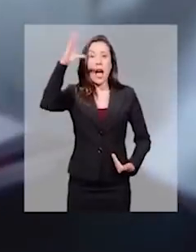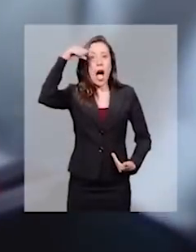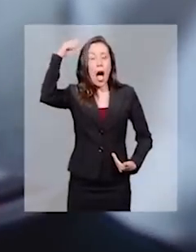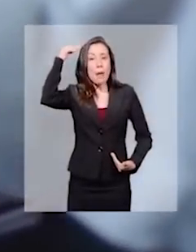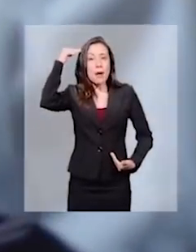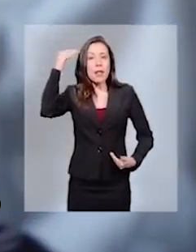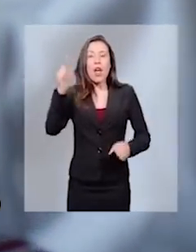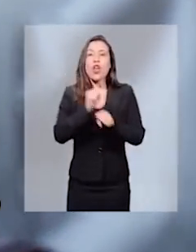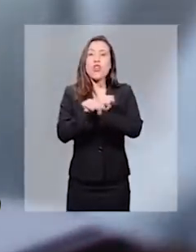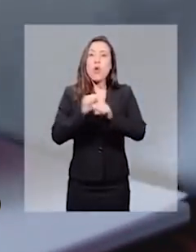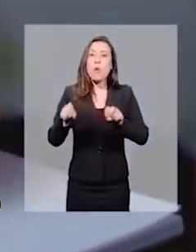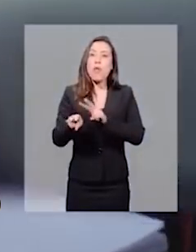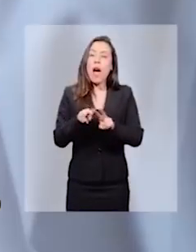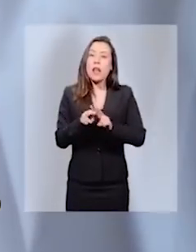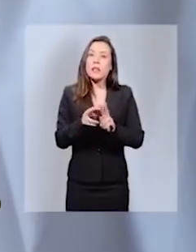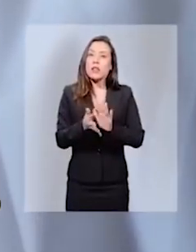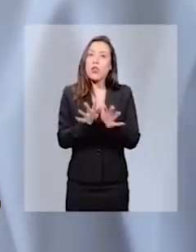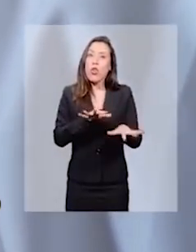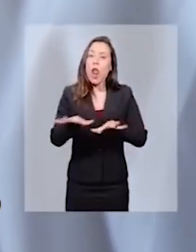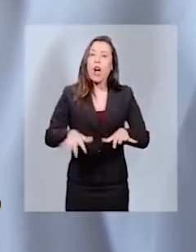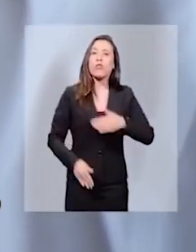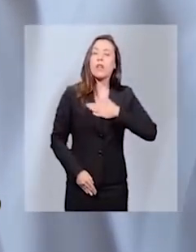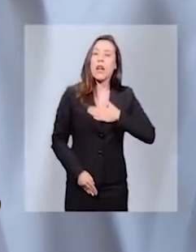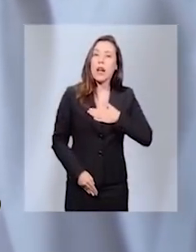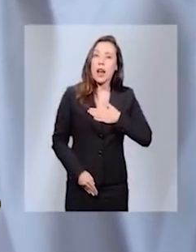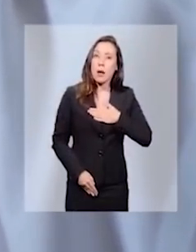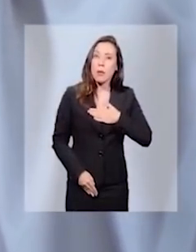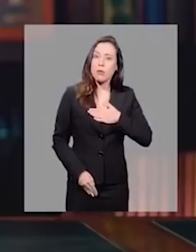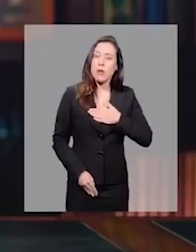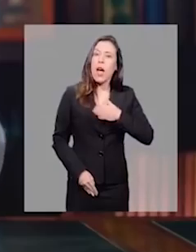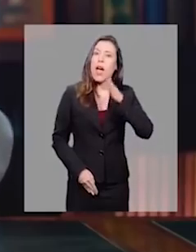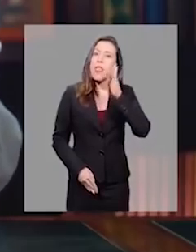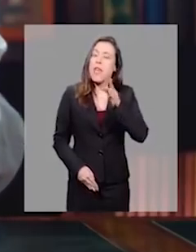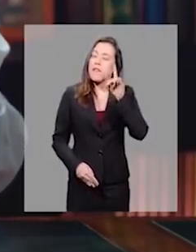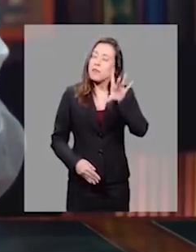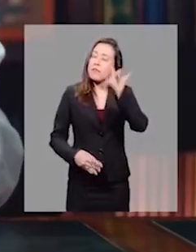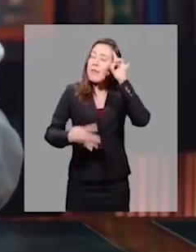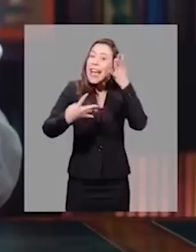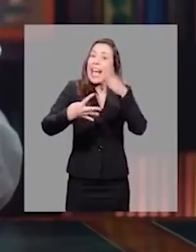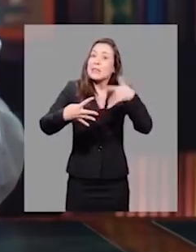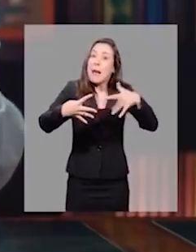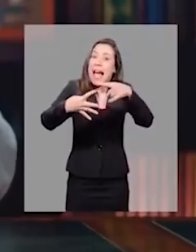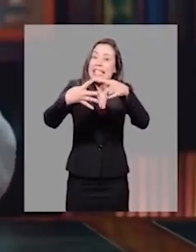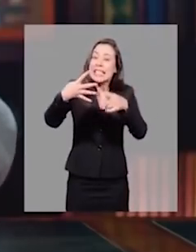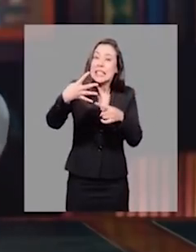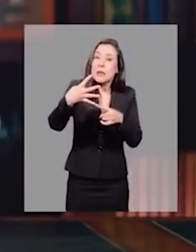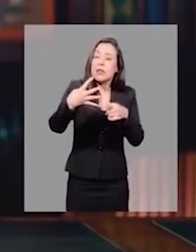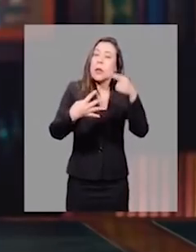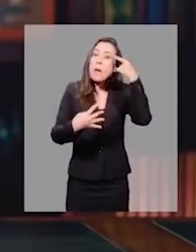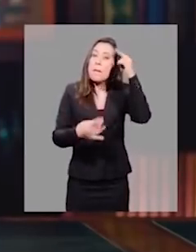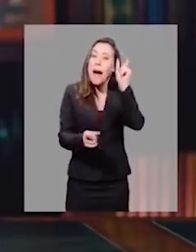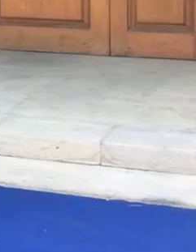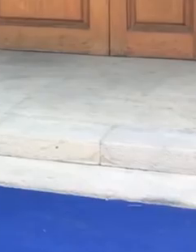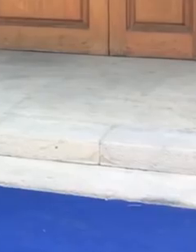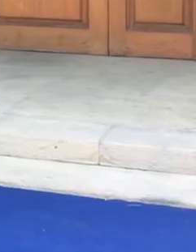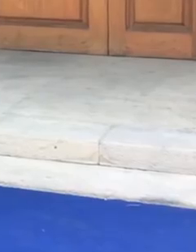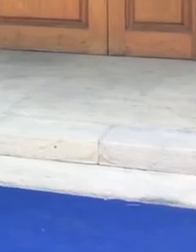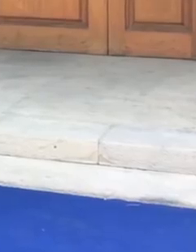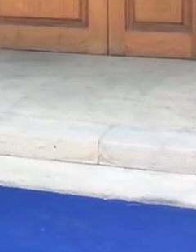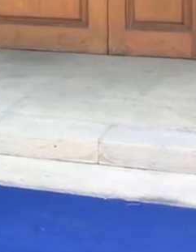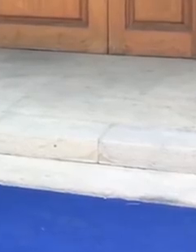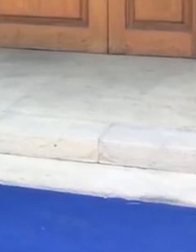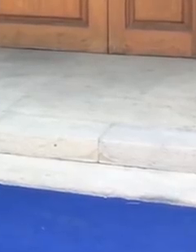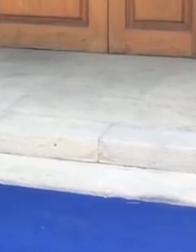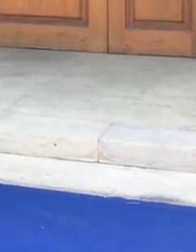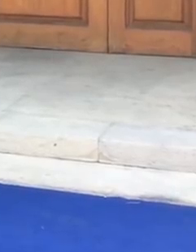superar la grave crisis económica y humanitaria que afecta y hace sufrir al pueblo venezolano. Y en lo que podamos colaborar para que